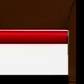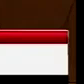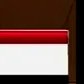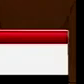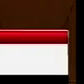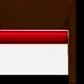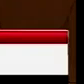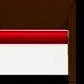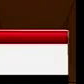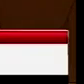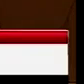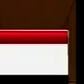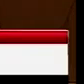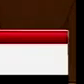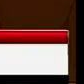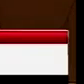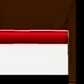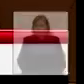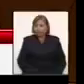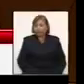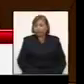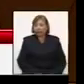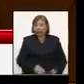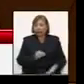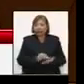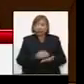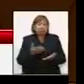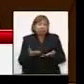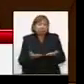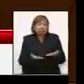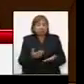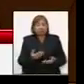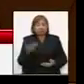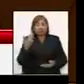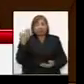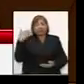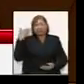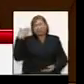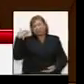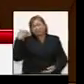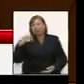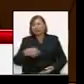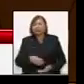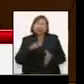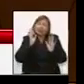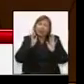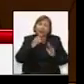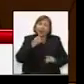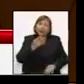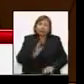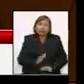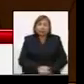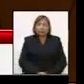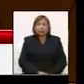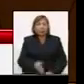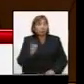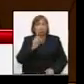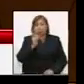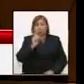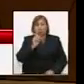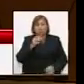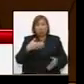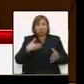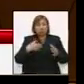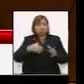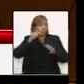audio o sin audio? En ese caso, y en muchos casos atrás, por decir, ¿no? Anteriormente no había